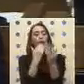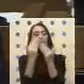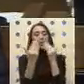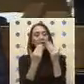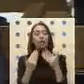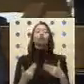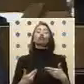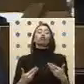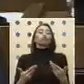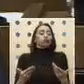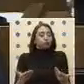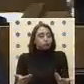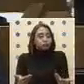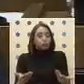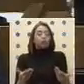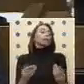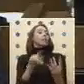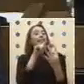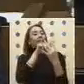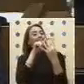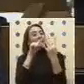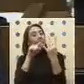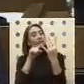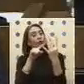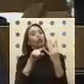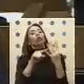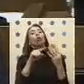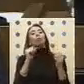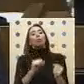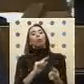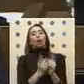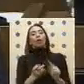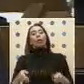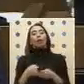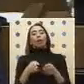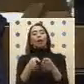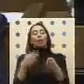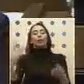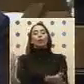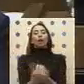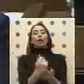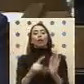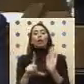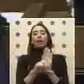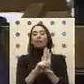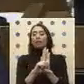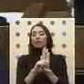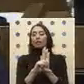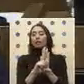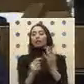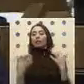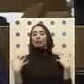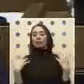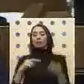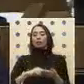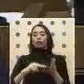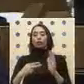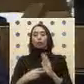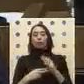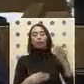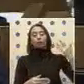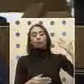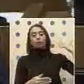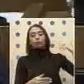y la disposición son el camino para lograr al final una legislación que se haga cargo de problemas que se